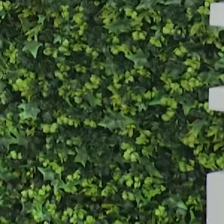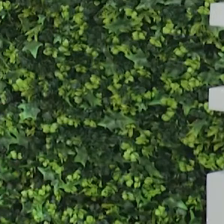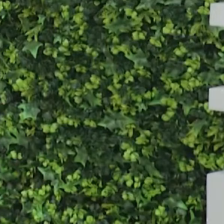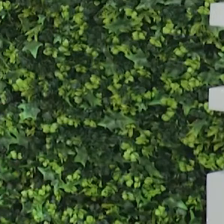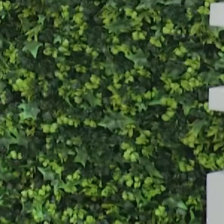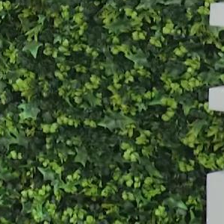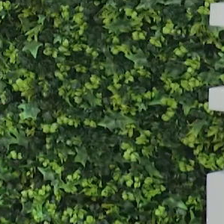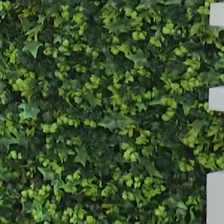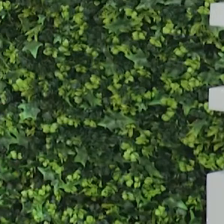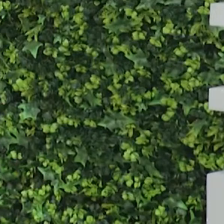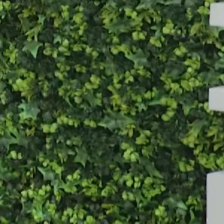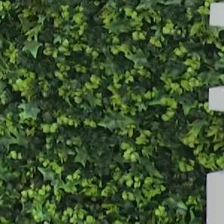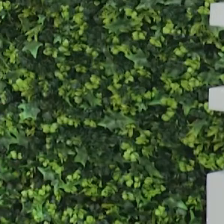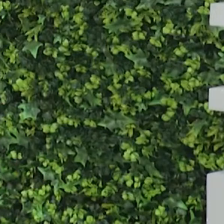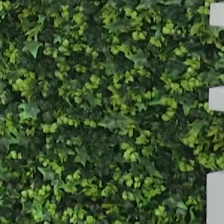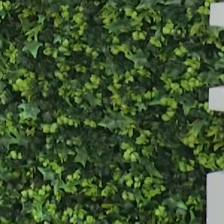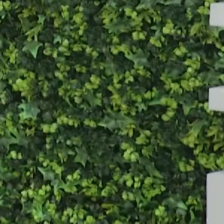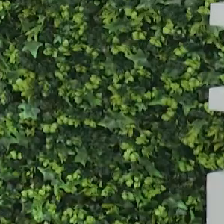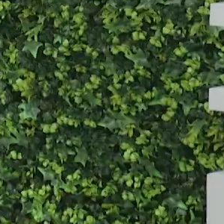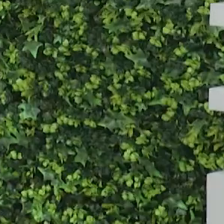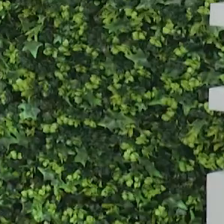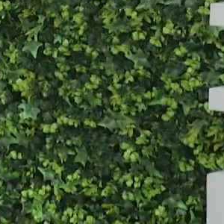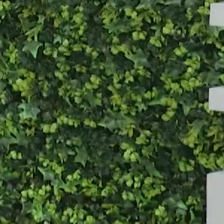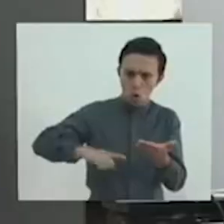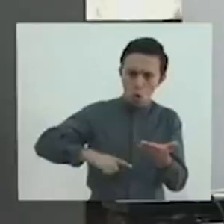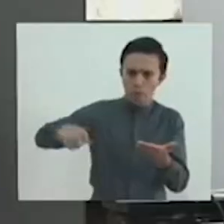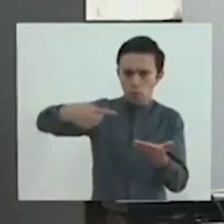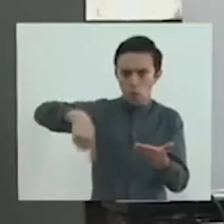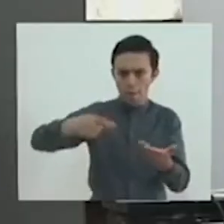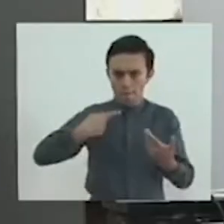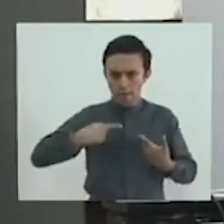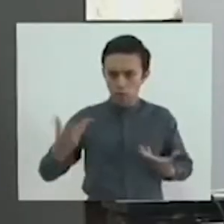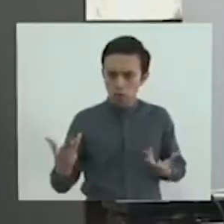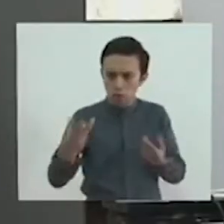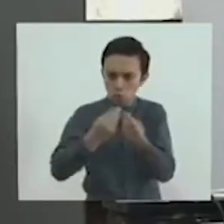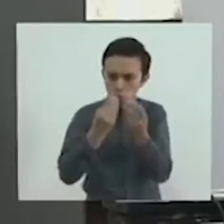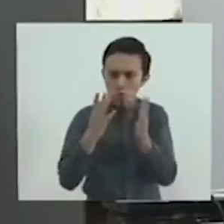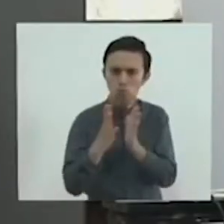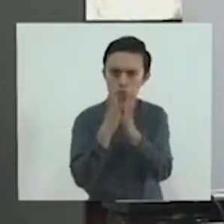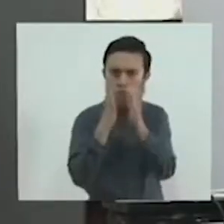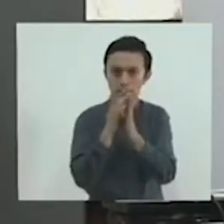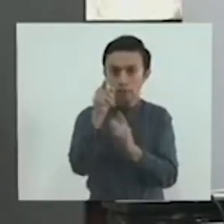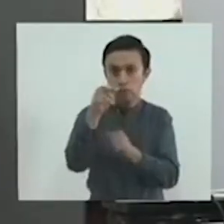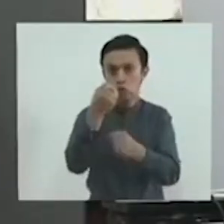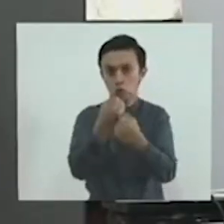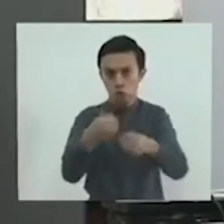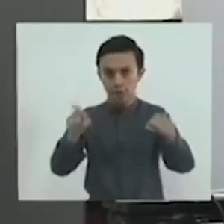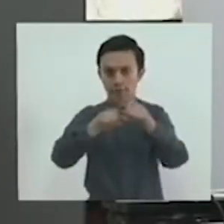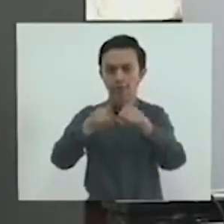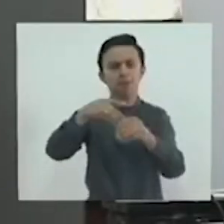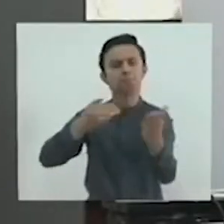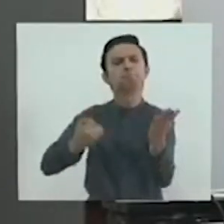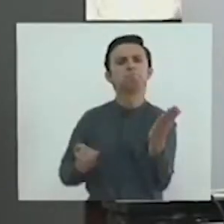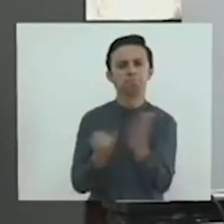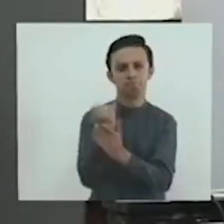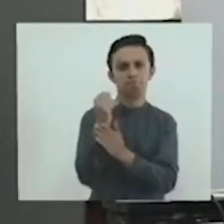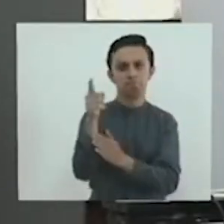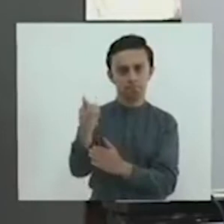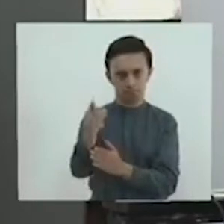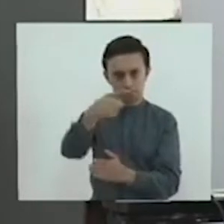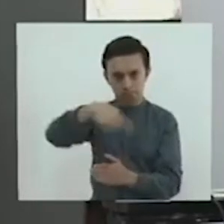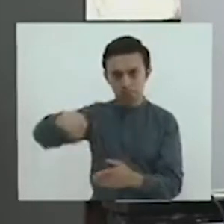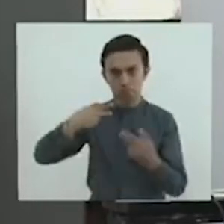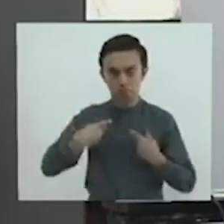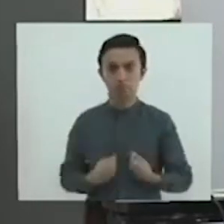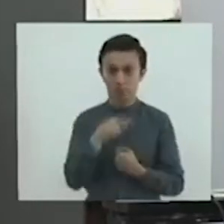se ha desempeñado en el sector público durante muchos años y el tema de la educación es su tema fuerte. No lo sentí tan fuerte en este debate, honestamente. Siento